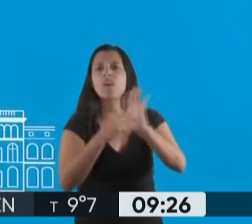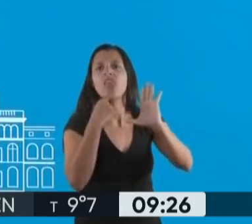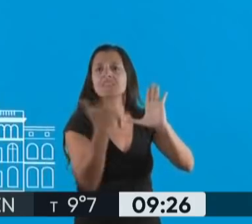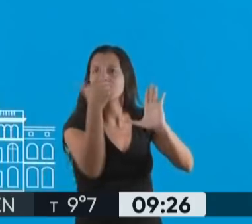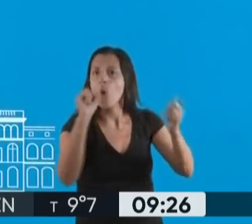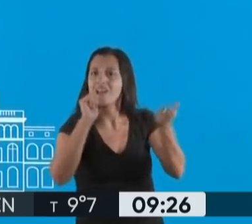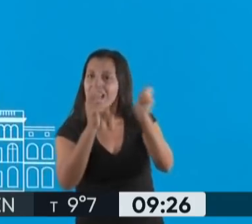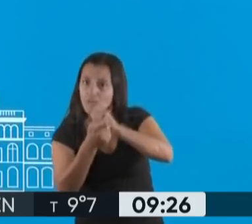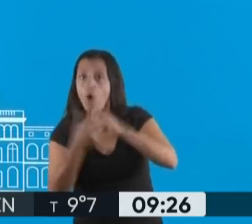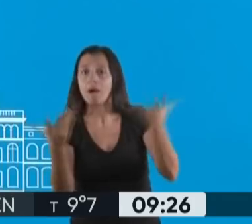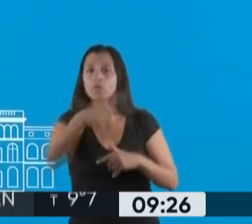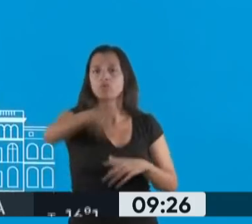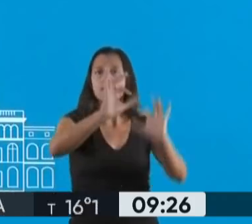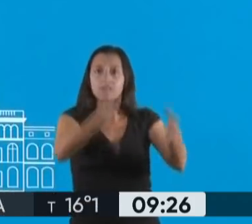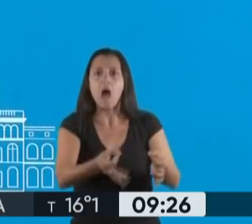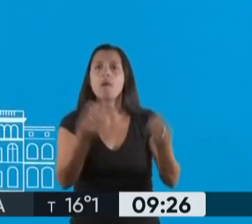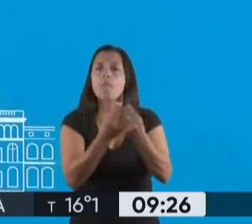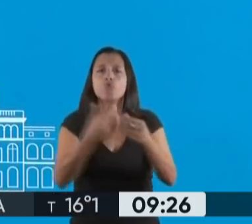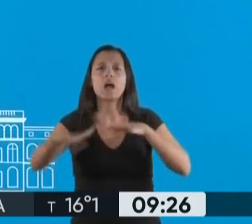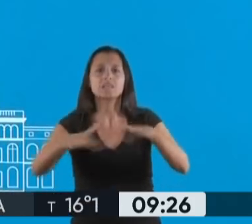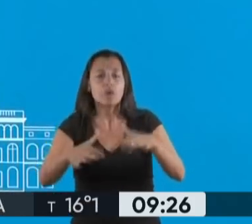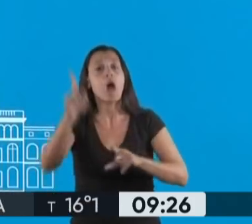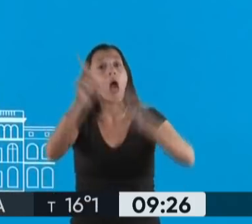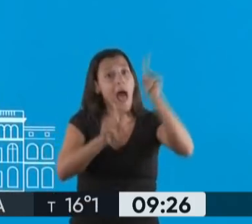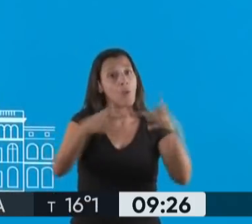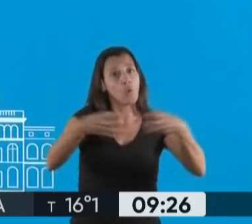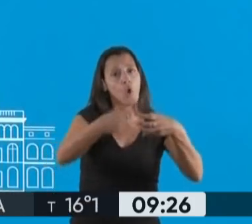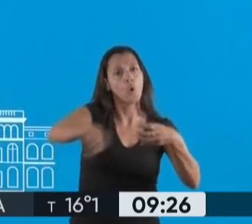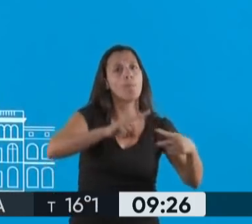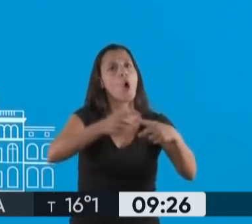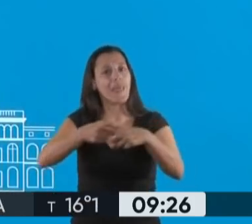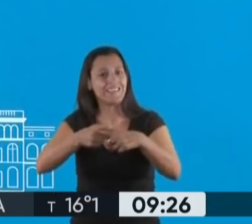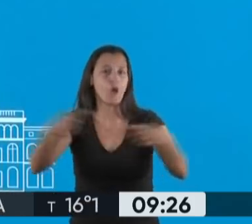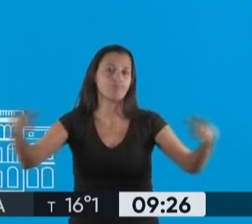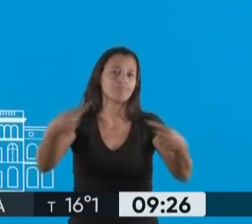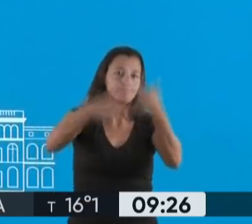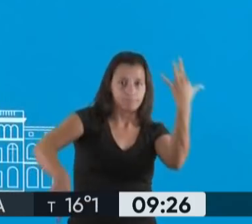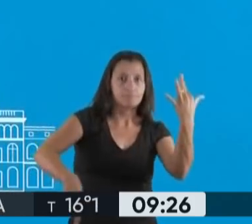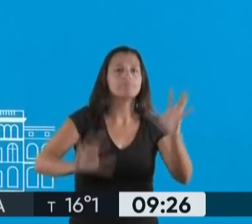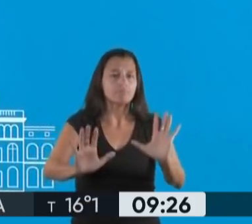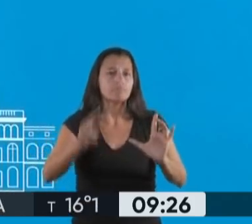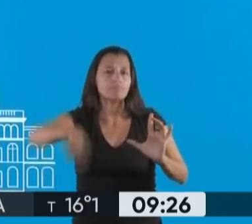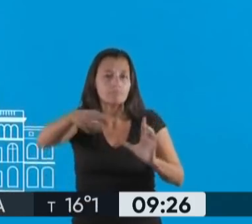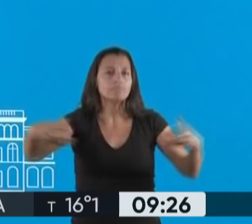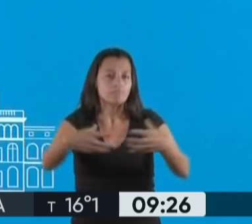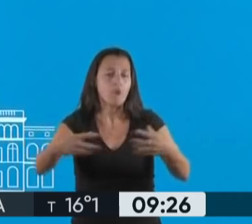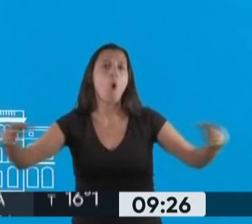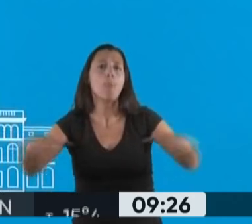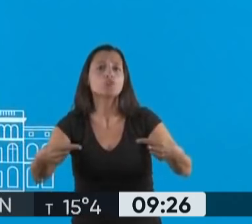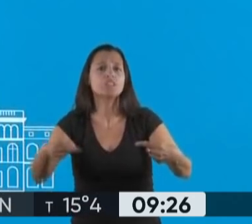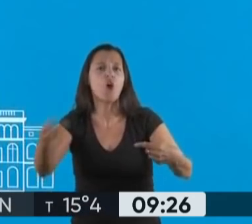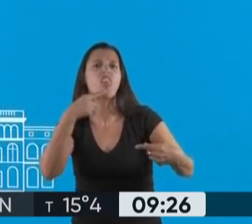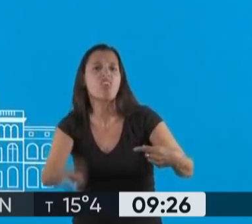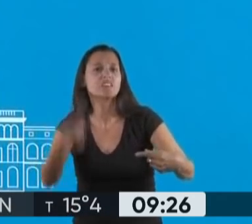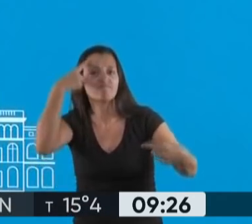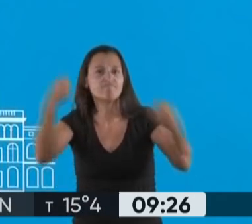Argentina. Incluso ustedes saben que en muchos casos algunos sectores más intensos de la oposición, el